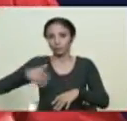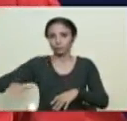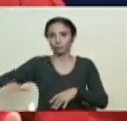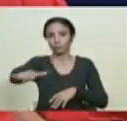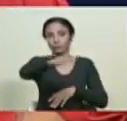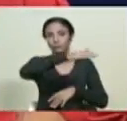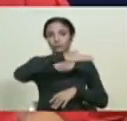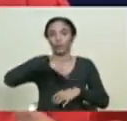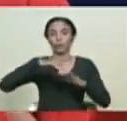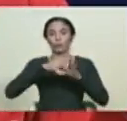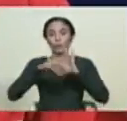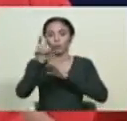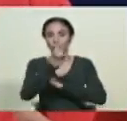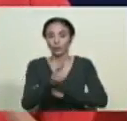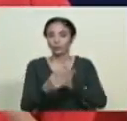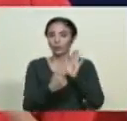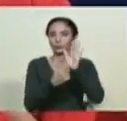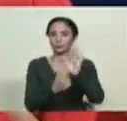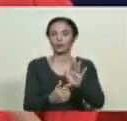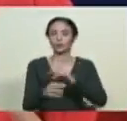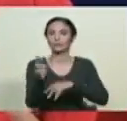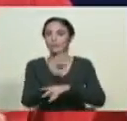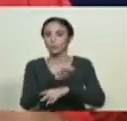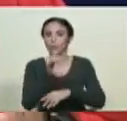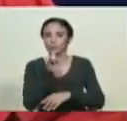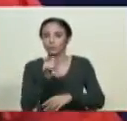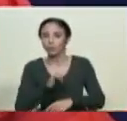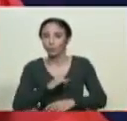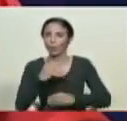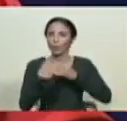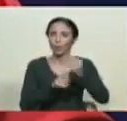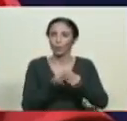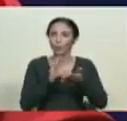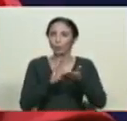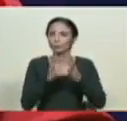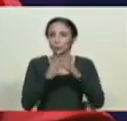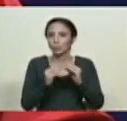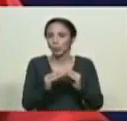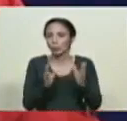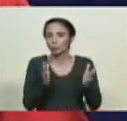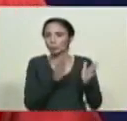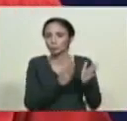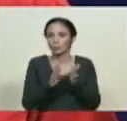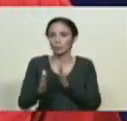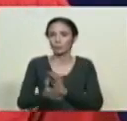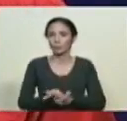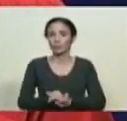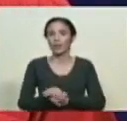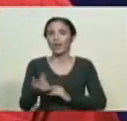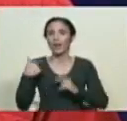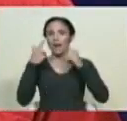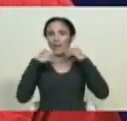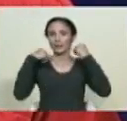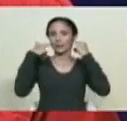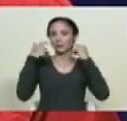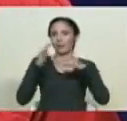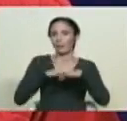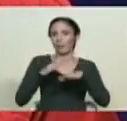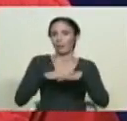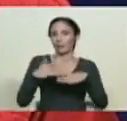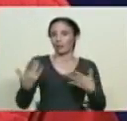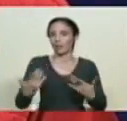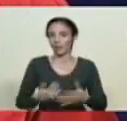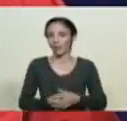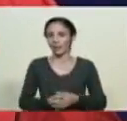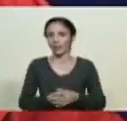toda Venezuela que nos reporta inmediatamente cómo están las cosas. No decimos, tenemos una sonrisa aquí, y